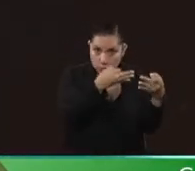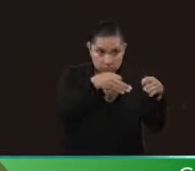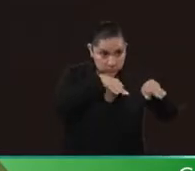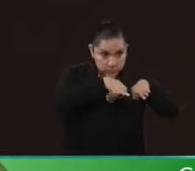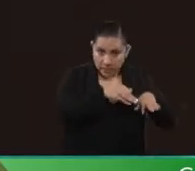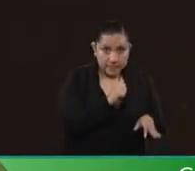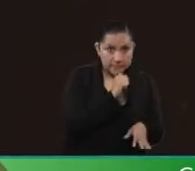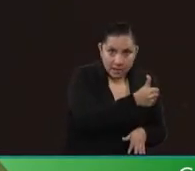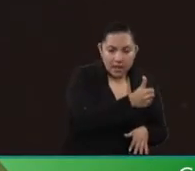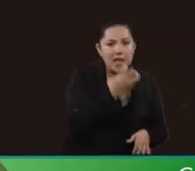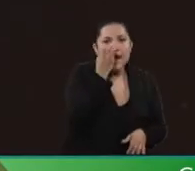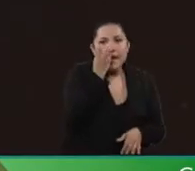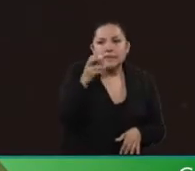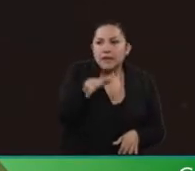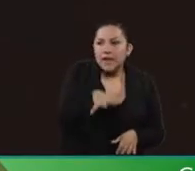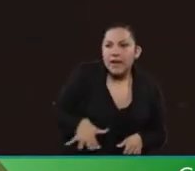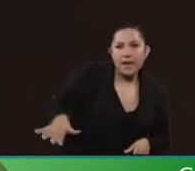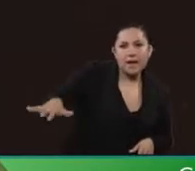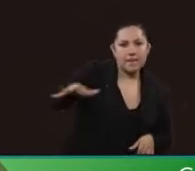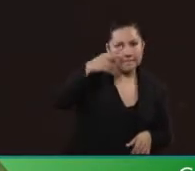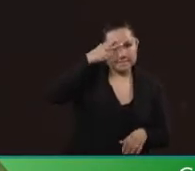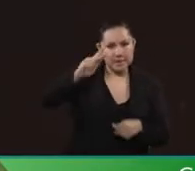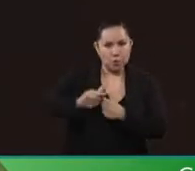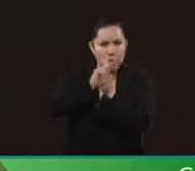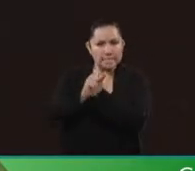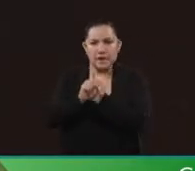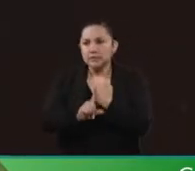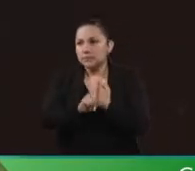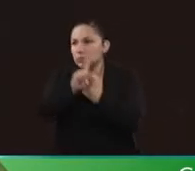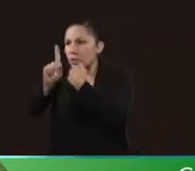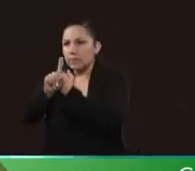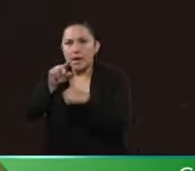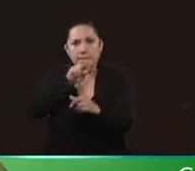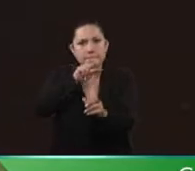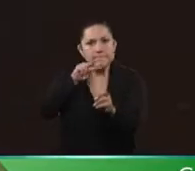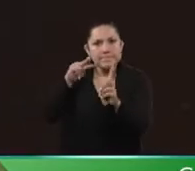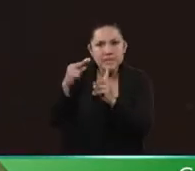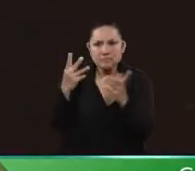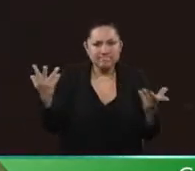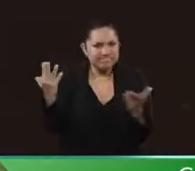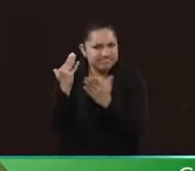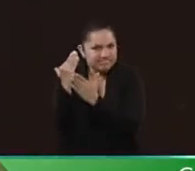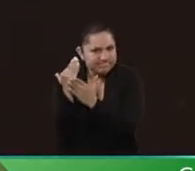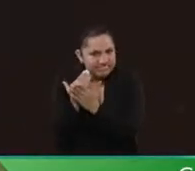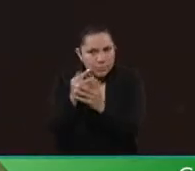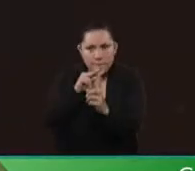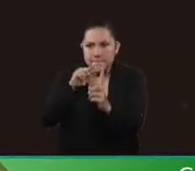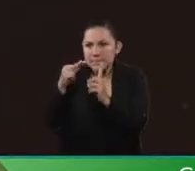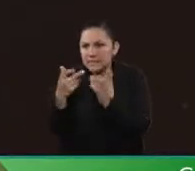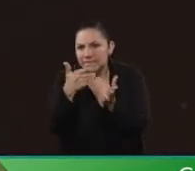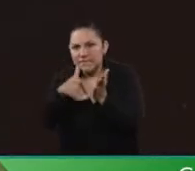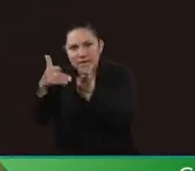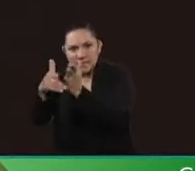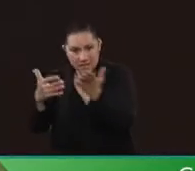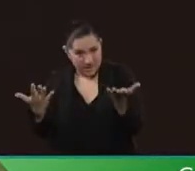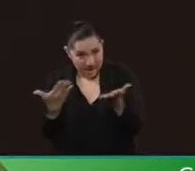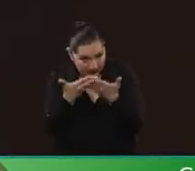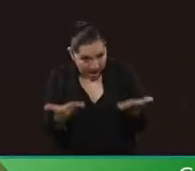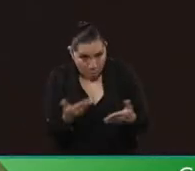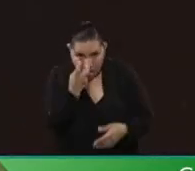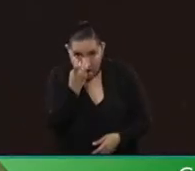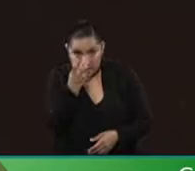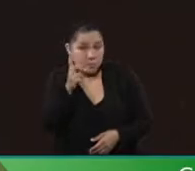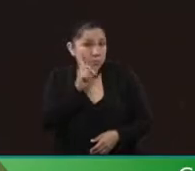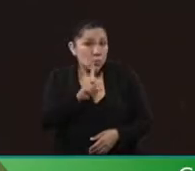sociales que afectan al país y hoy de nuevo les repito están dejando fuera a miles en el periodo del